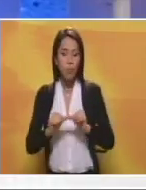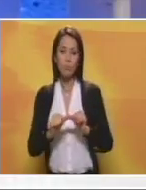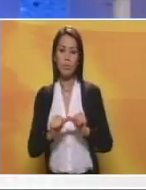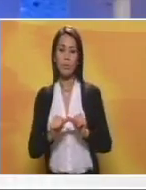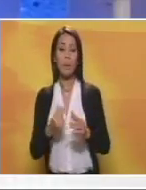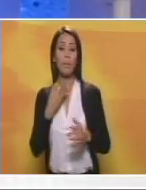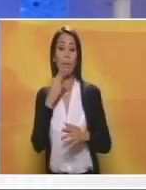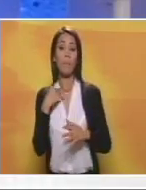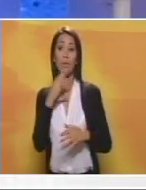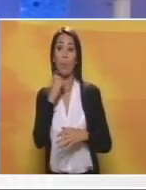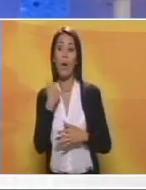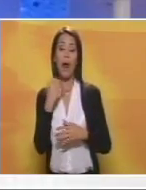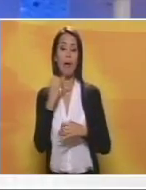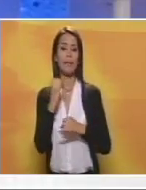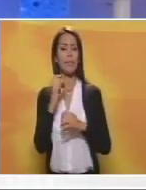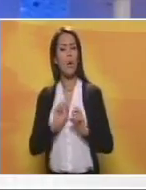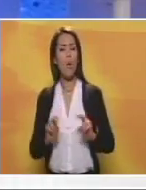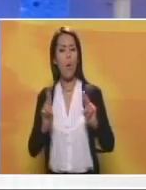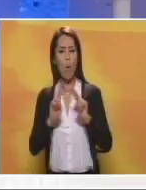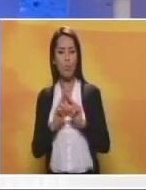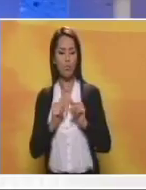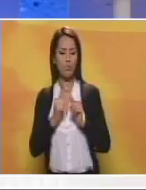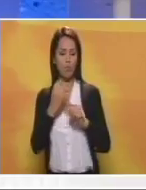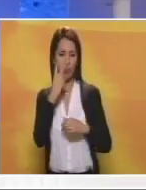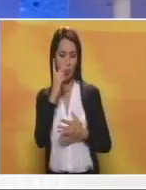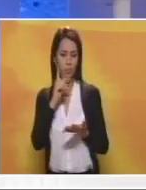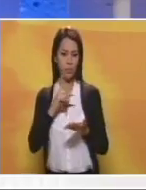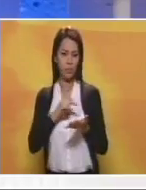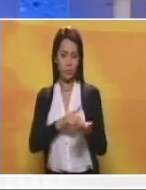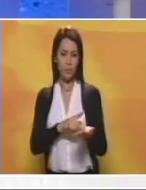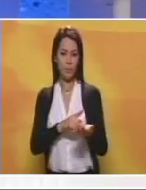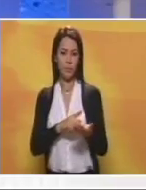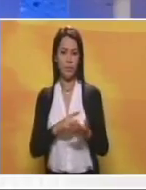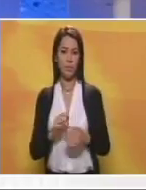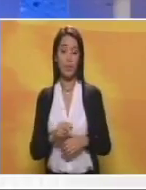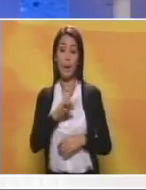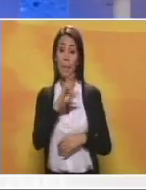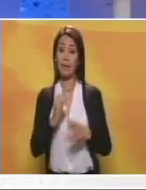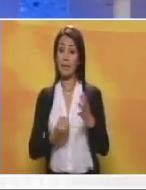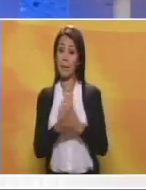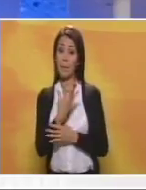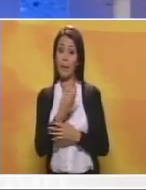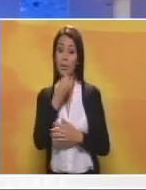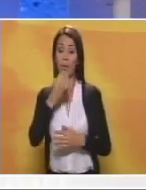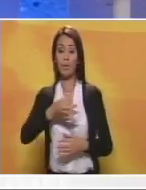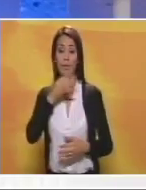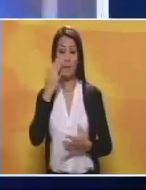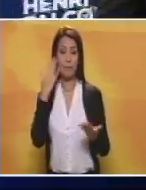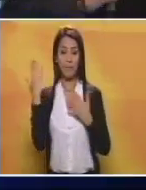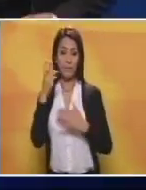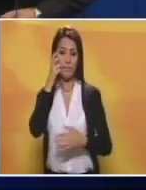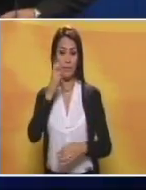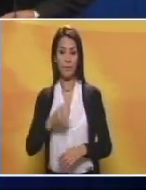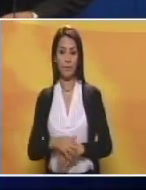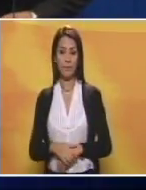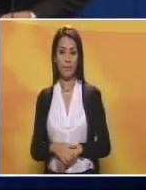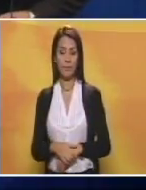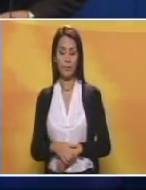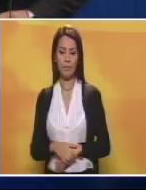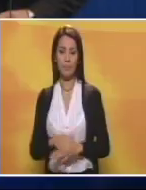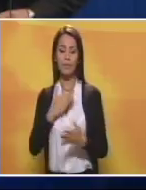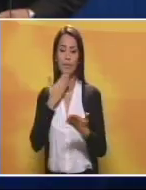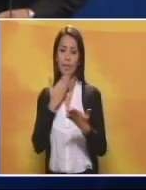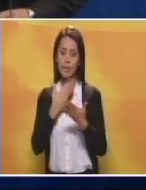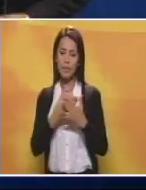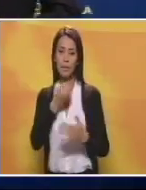exista observación de la ONU el 20 de mayo. Ángel López nos tiene el reporte. Buenas tardes, Ángel, te escuchamos. Gracias,